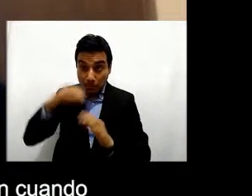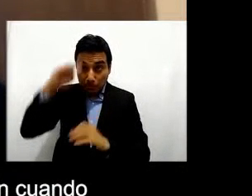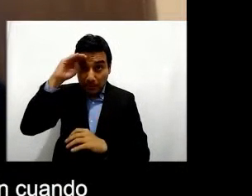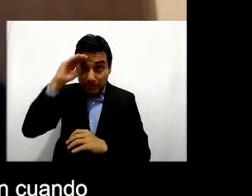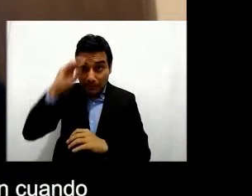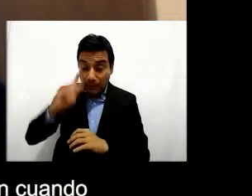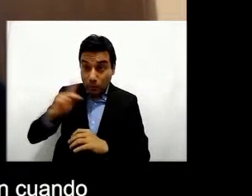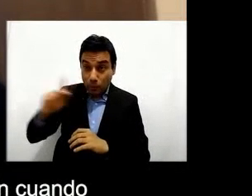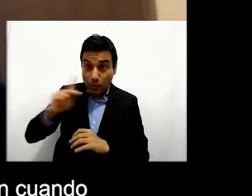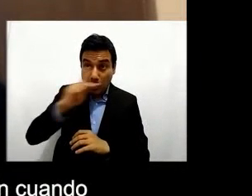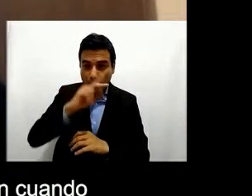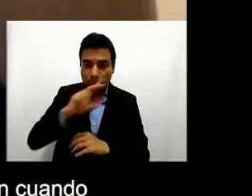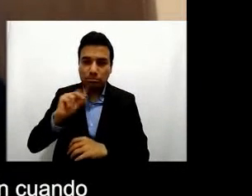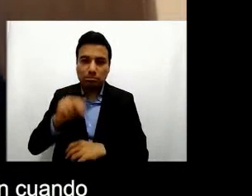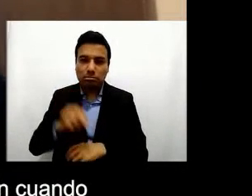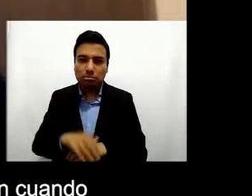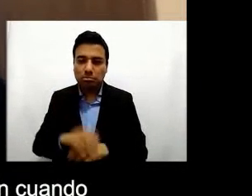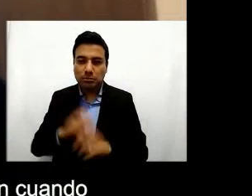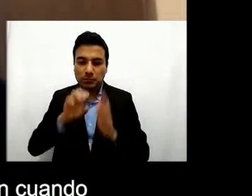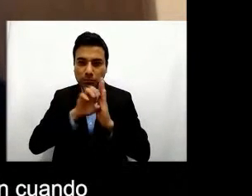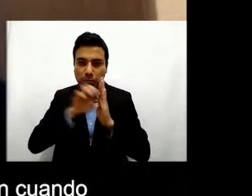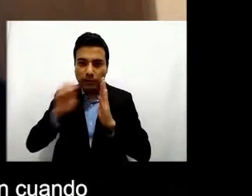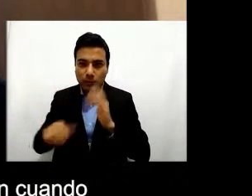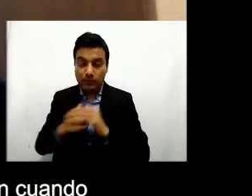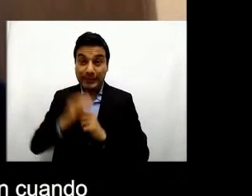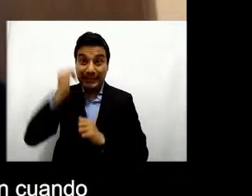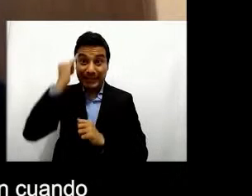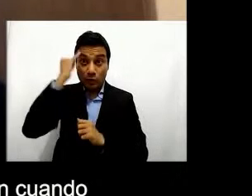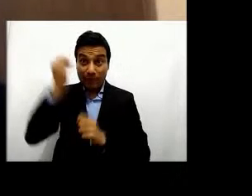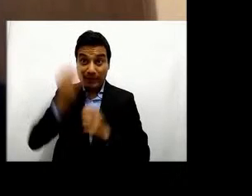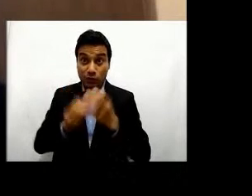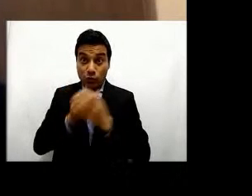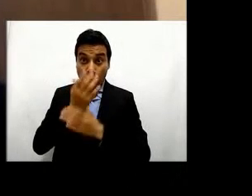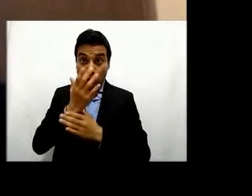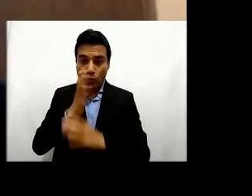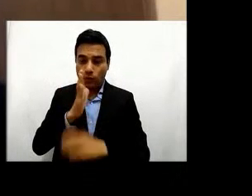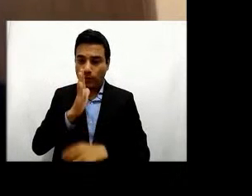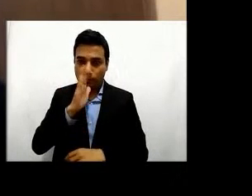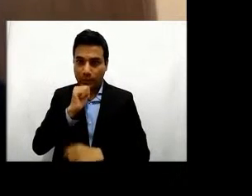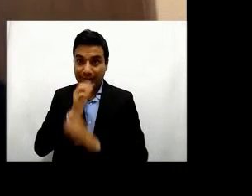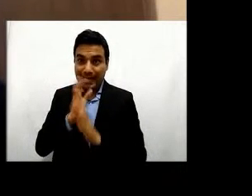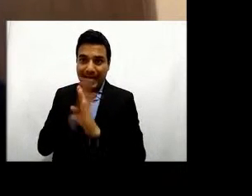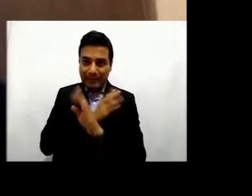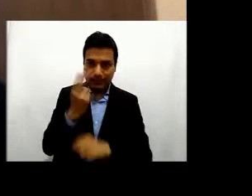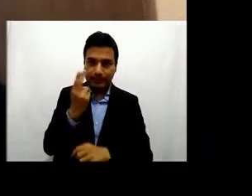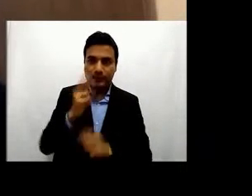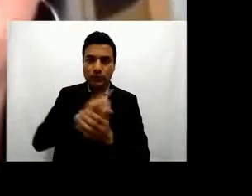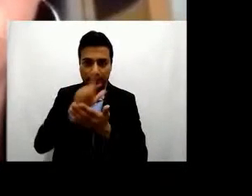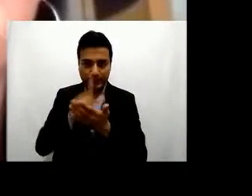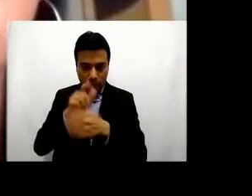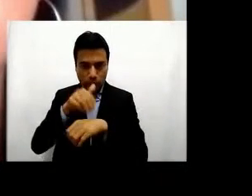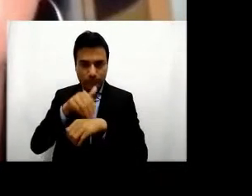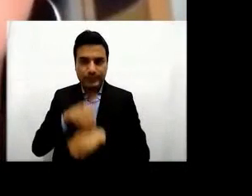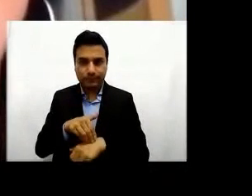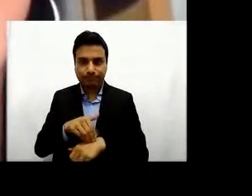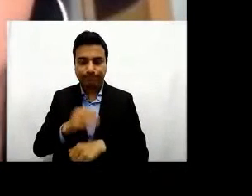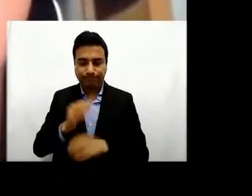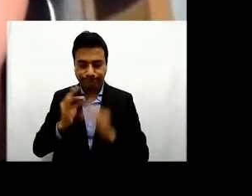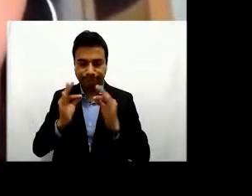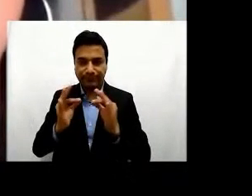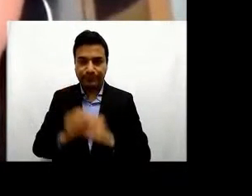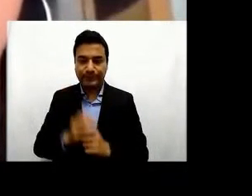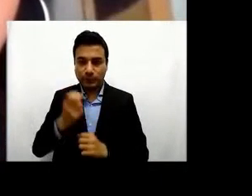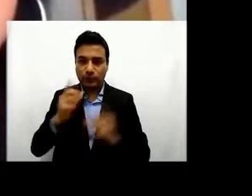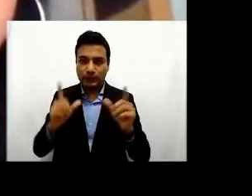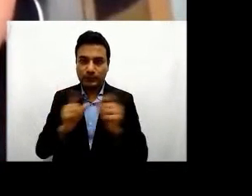nosotros podamos hablar de innovación cuando necesitamos primero un estado de derecho. Eso es lo que yo aportaría a la mesa. Gracias.